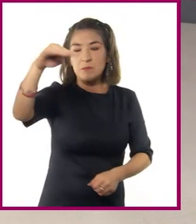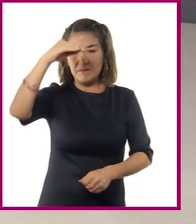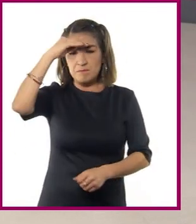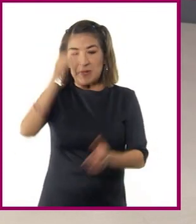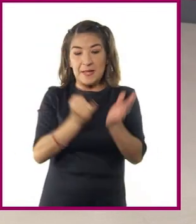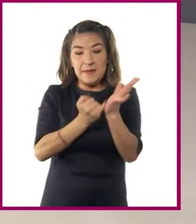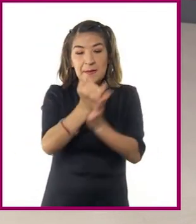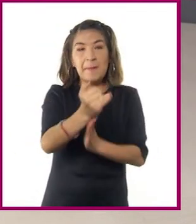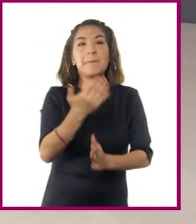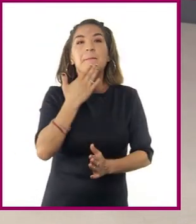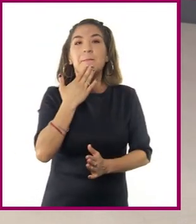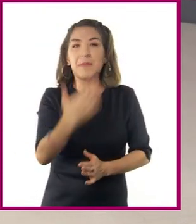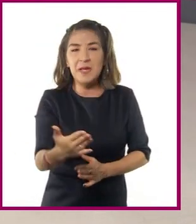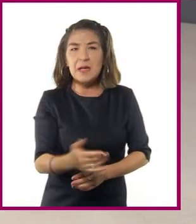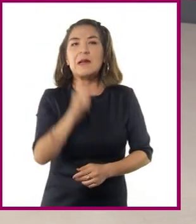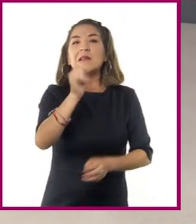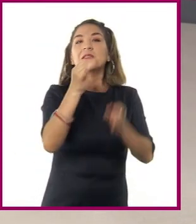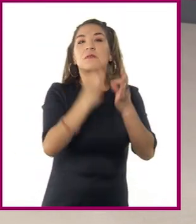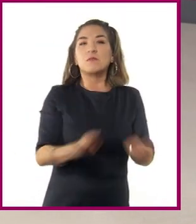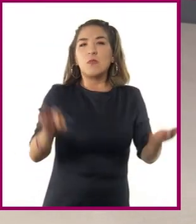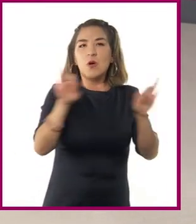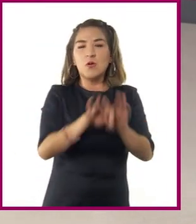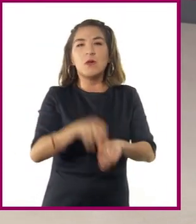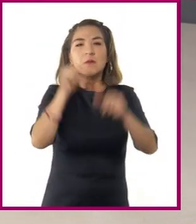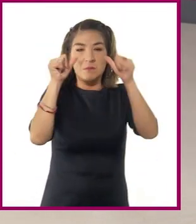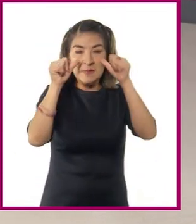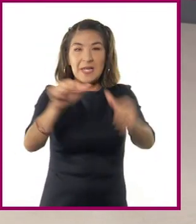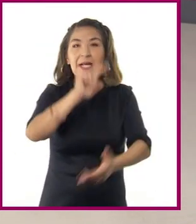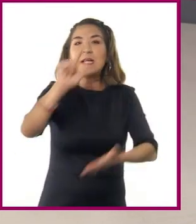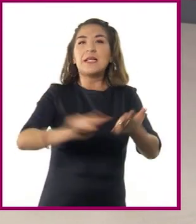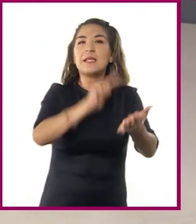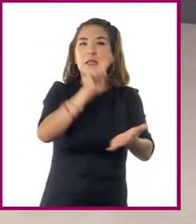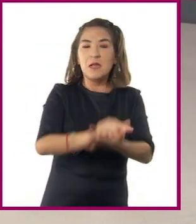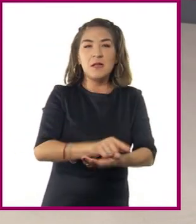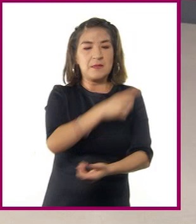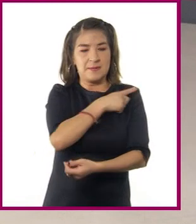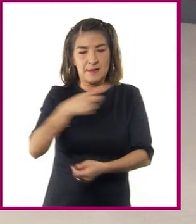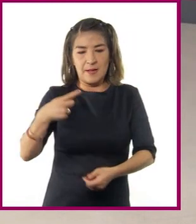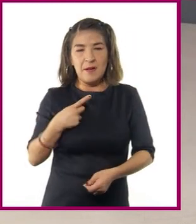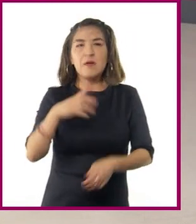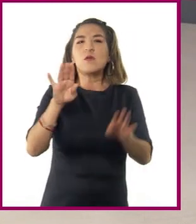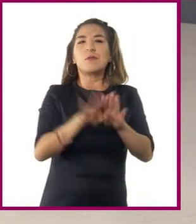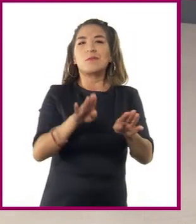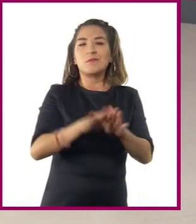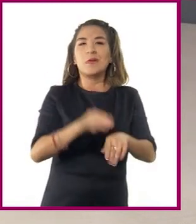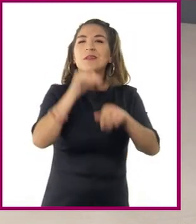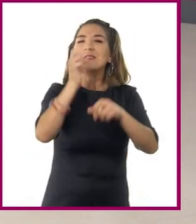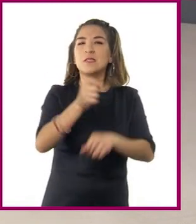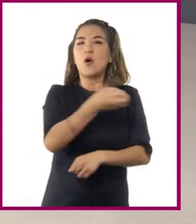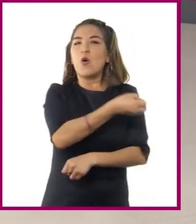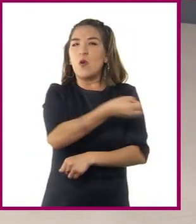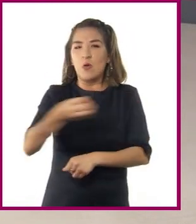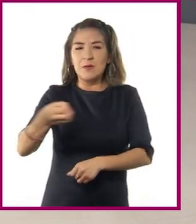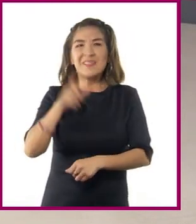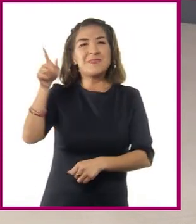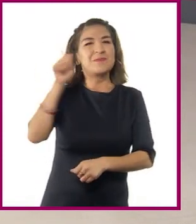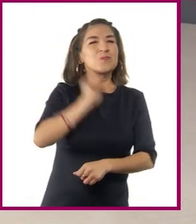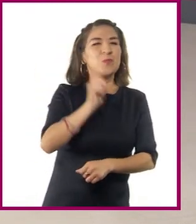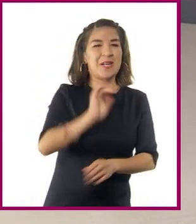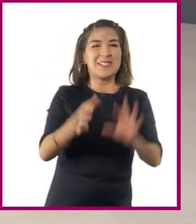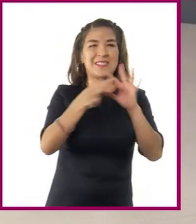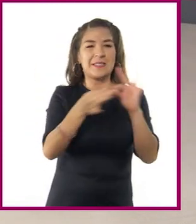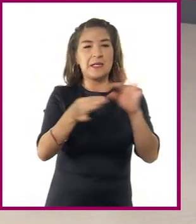Lo importante que es hacer caso de las leyes y guardar el orden, porque como dijeron Camila e Iriam en el